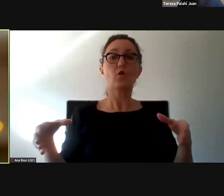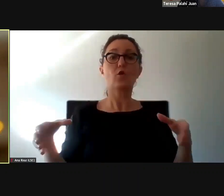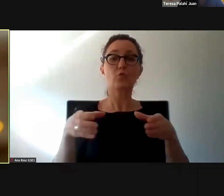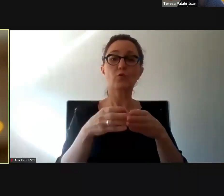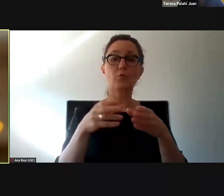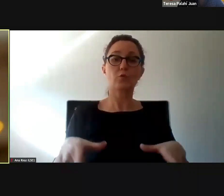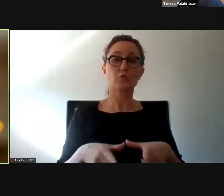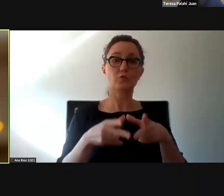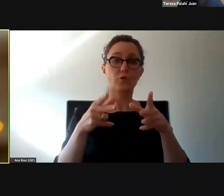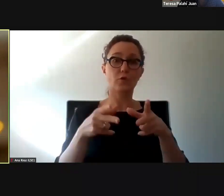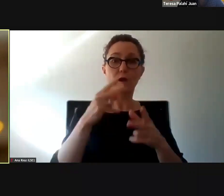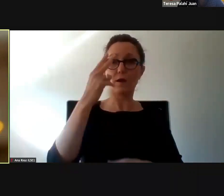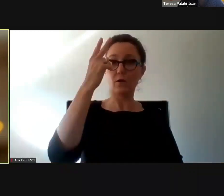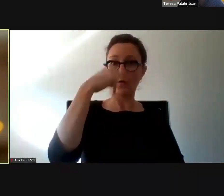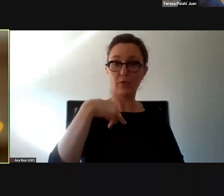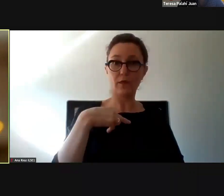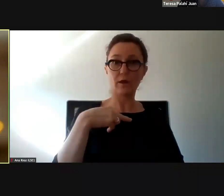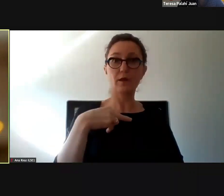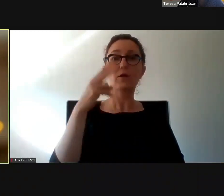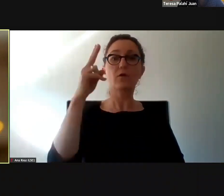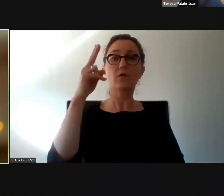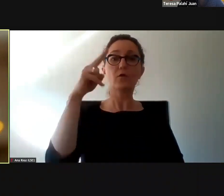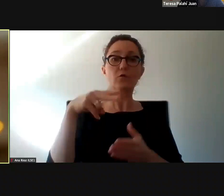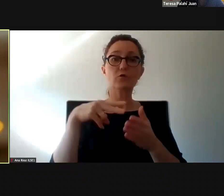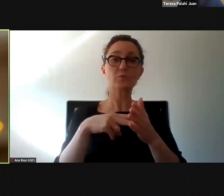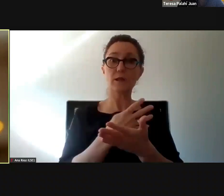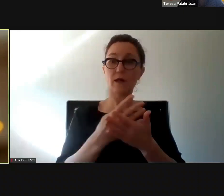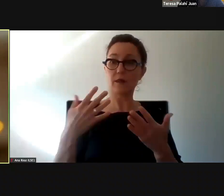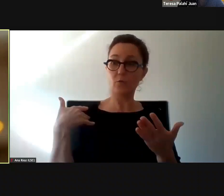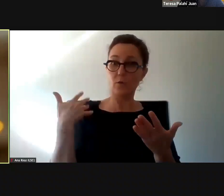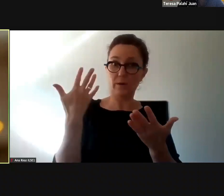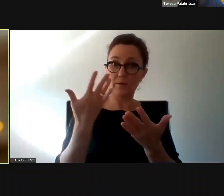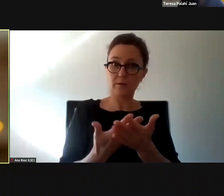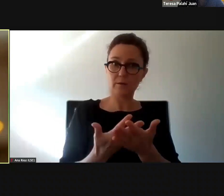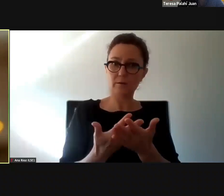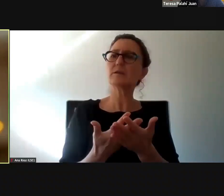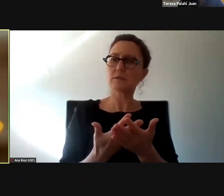11 y desde el 2019,